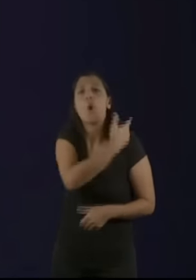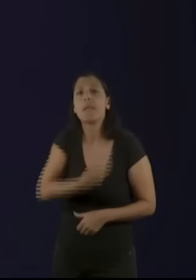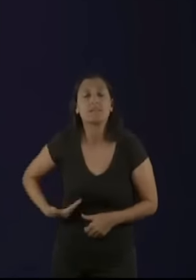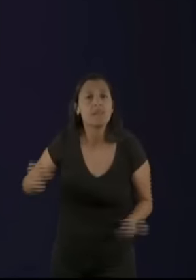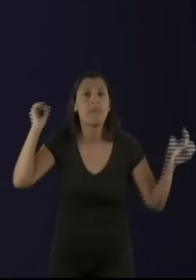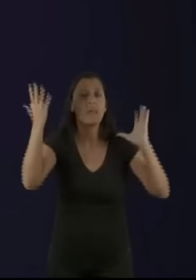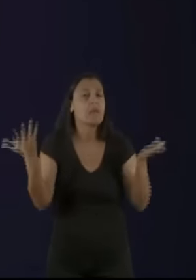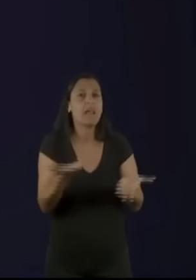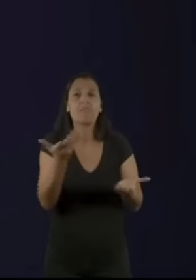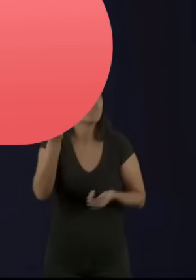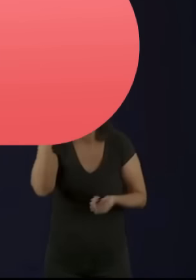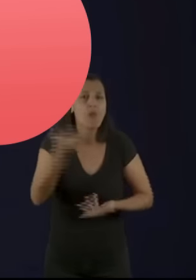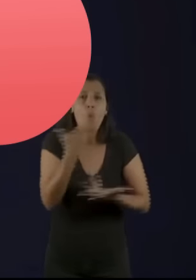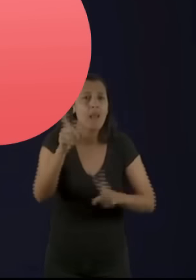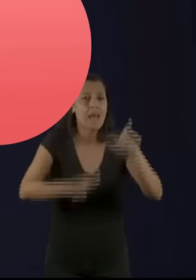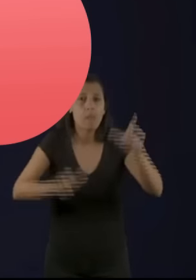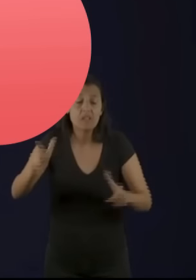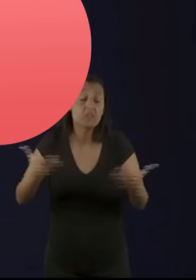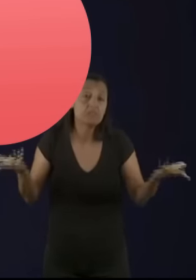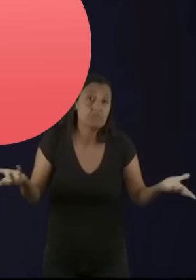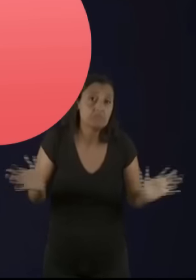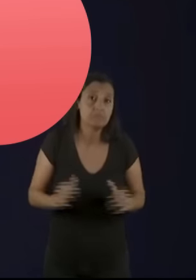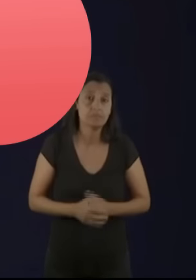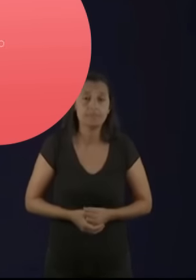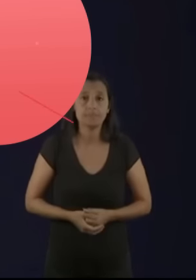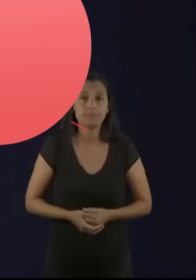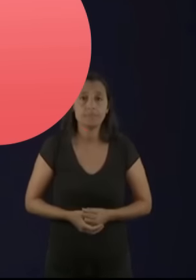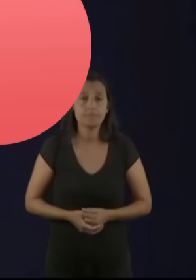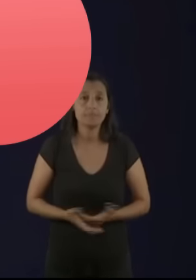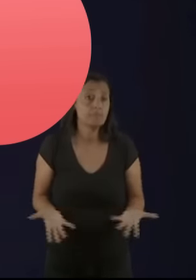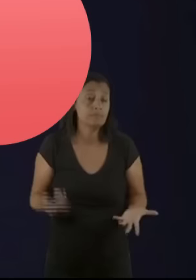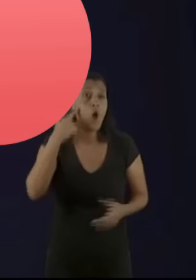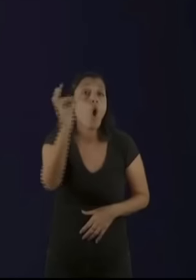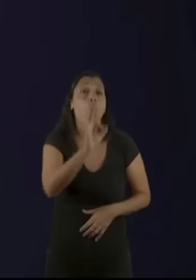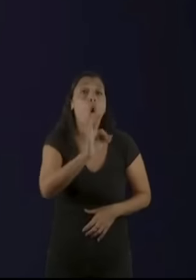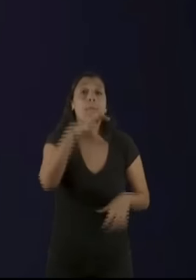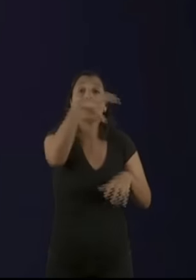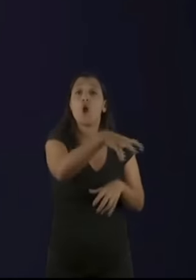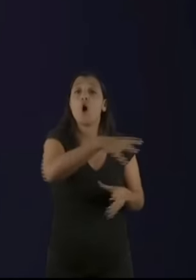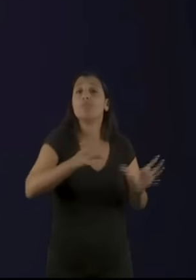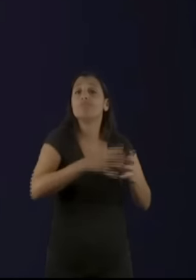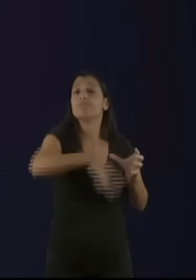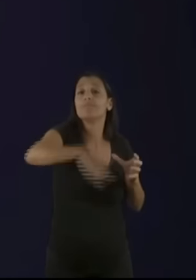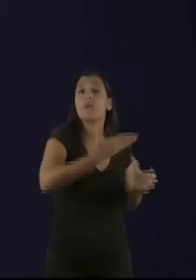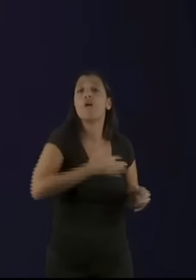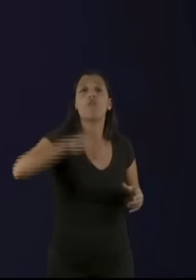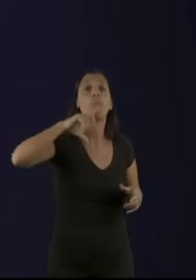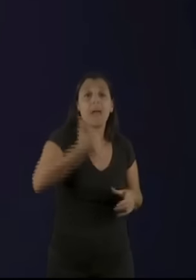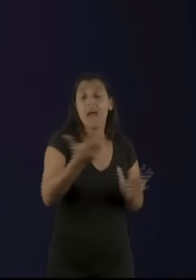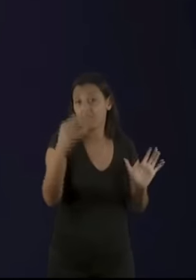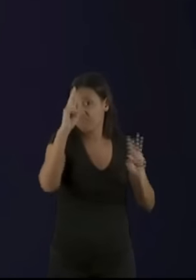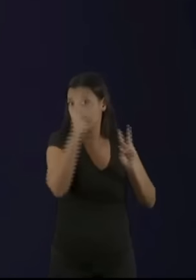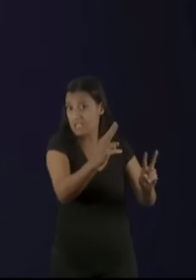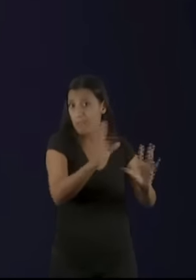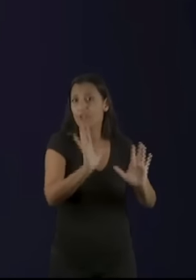nación o de quien sea bueno es la opinión de fopea y la respetamos pero claramente en esta posición de